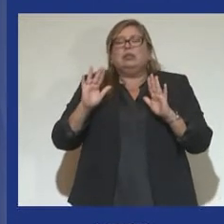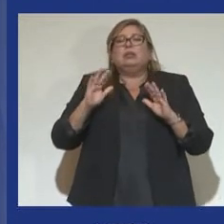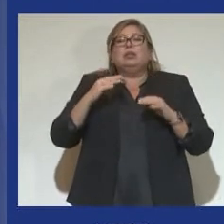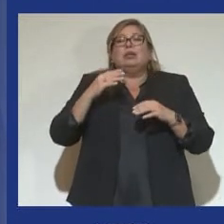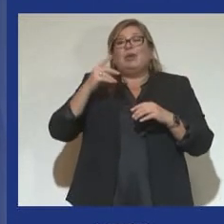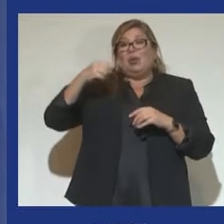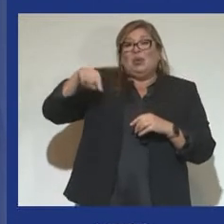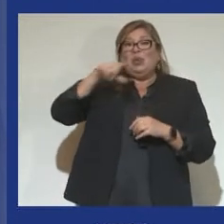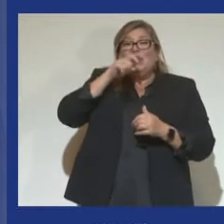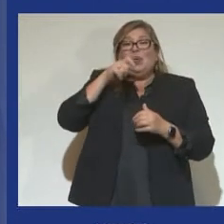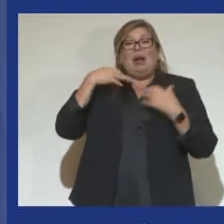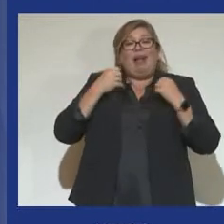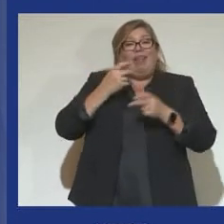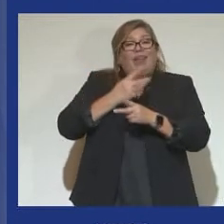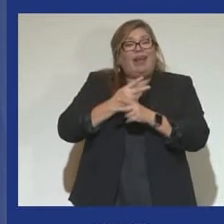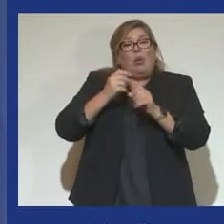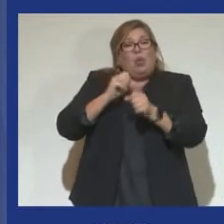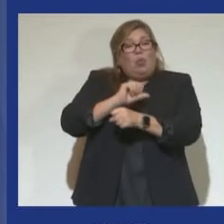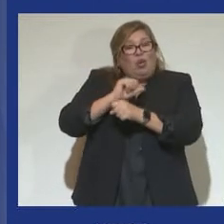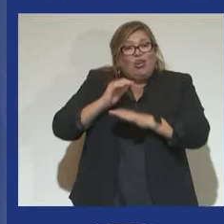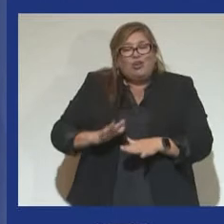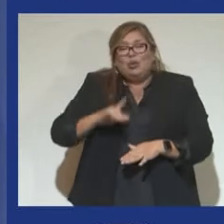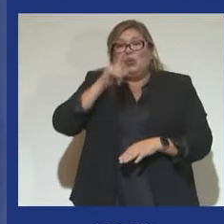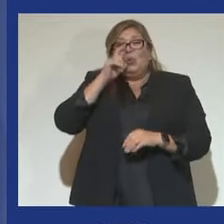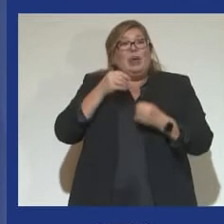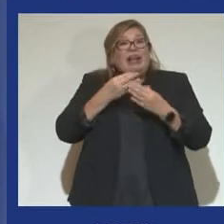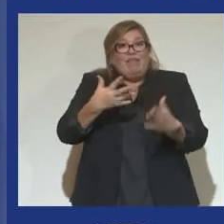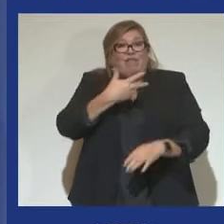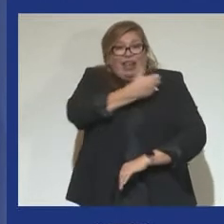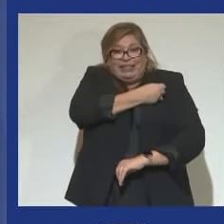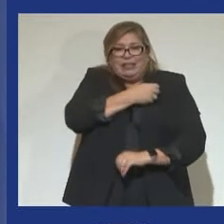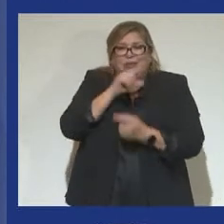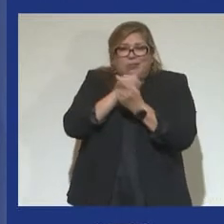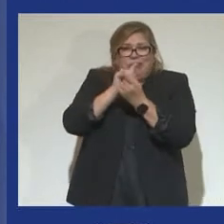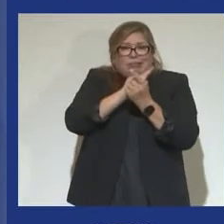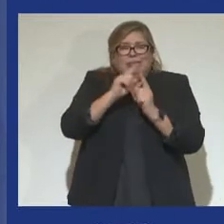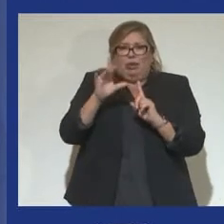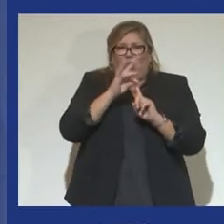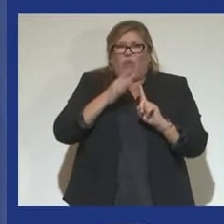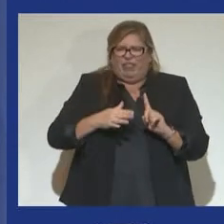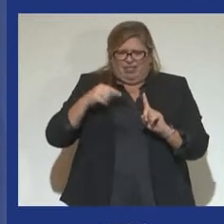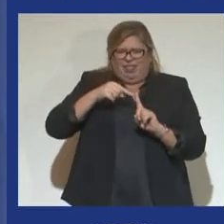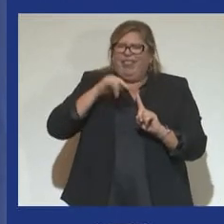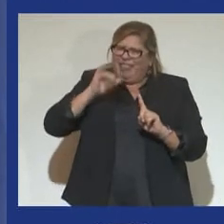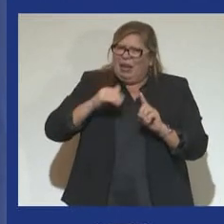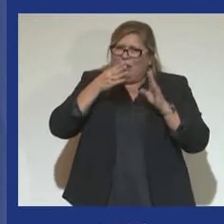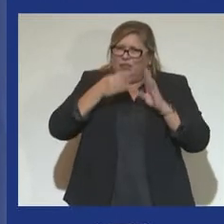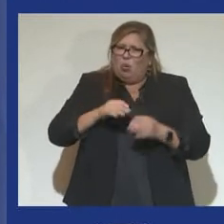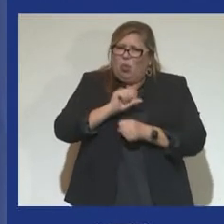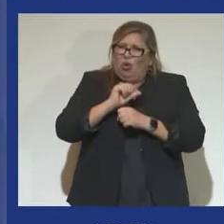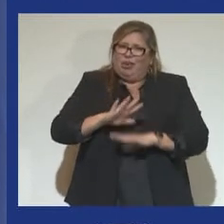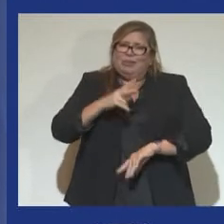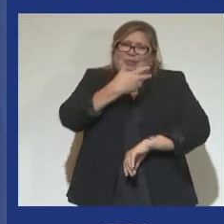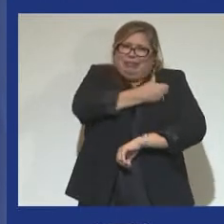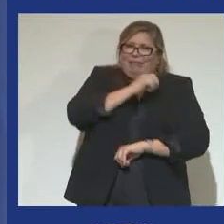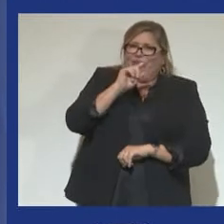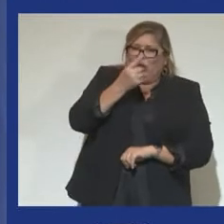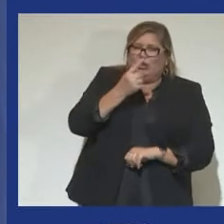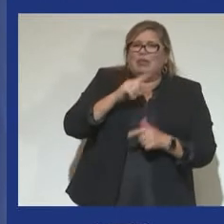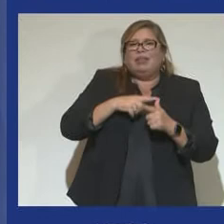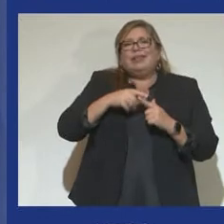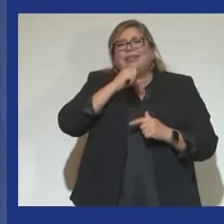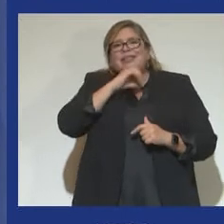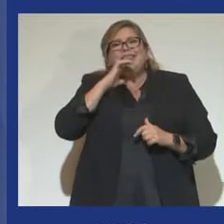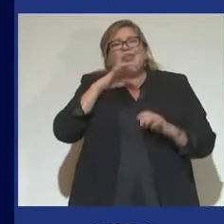vacunados primero las personas que están administrando las vacunas deberían ser vacunadas y después las personas mayores y después los